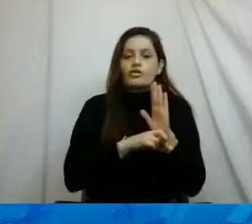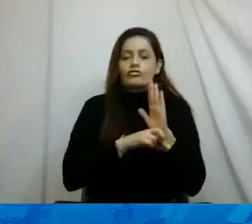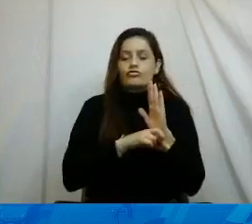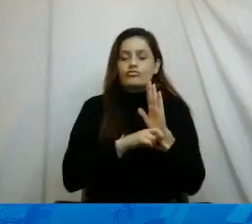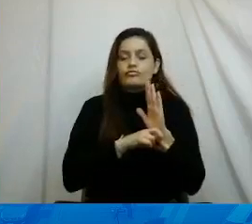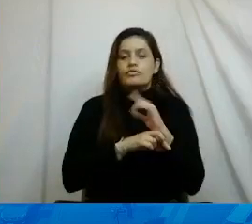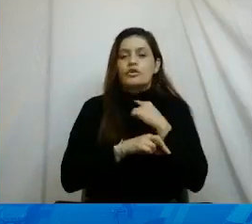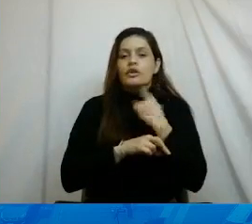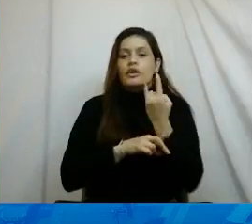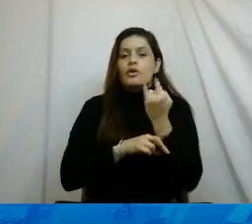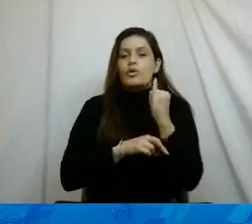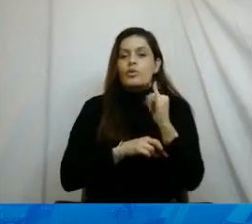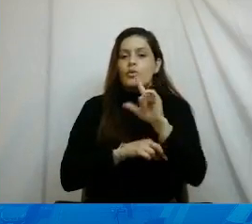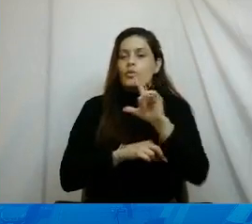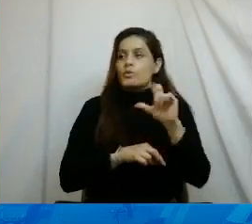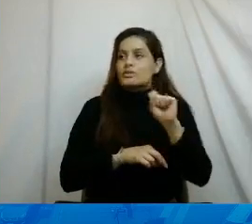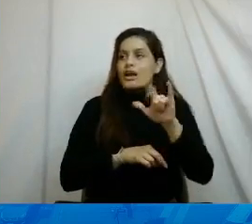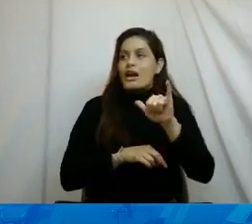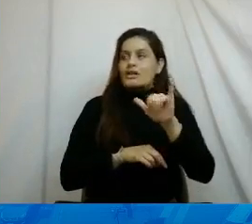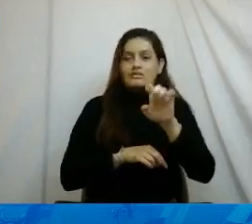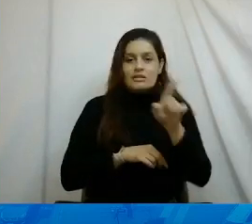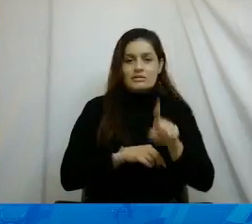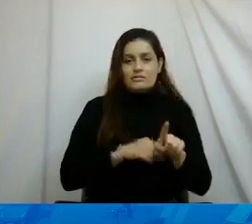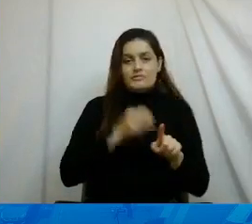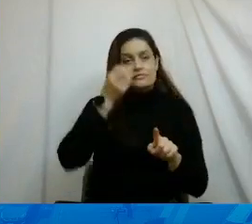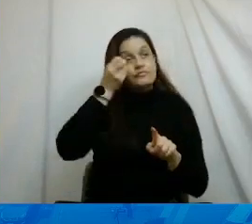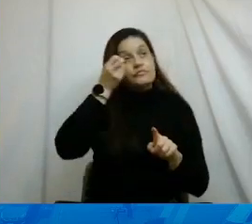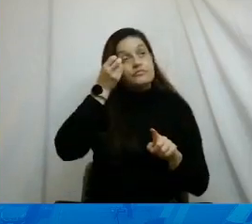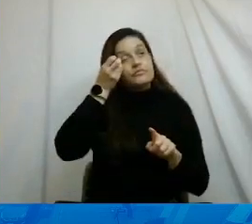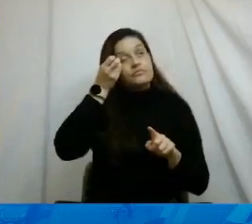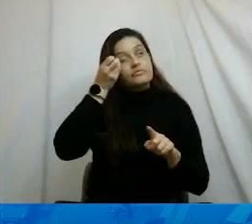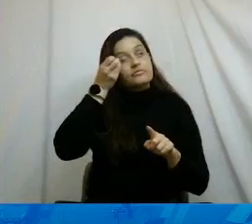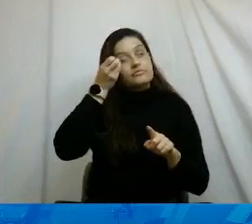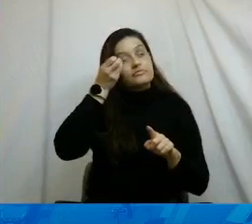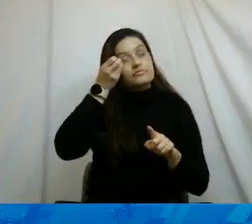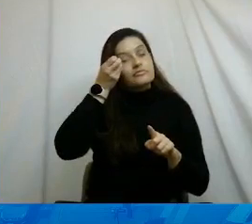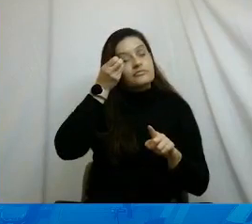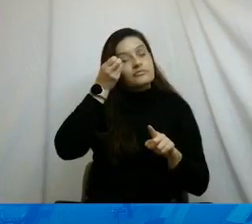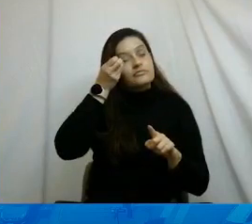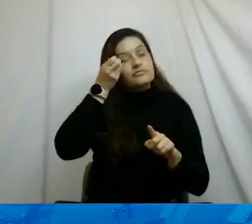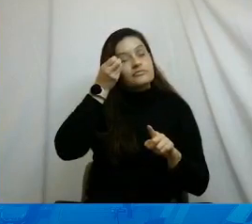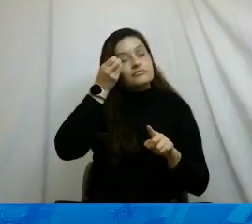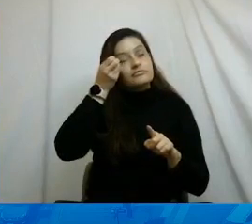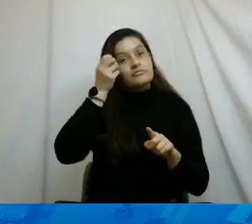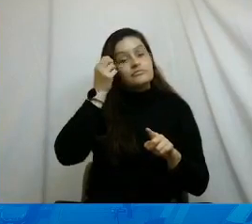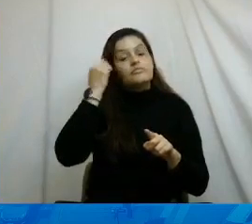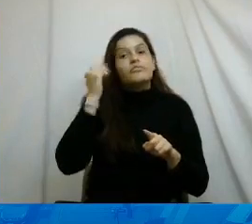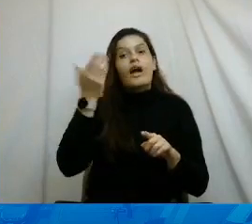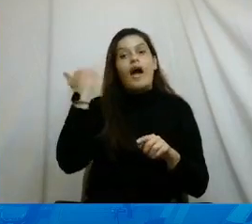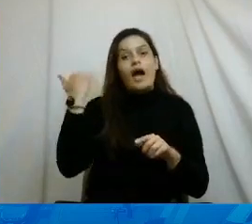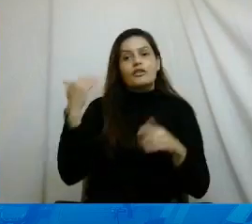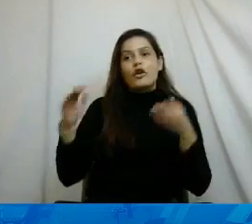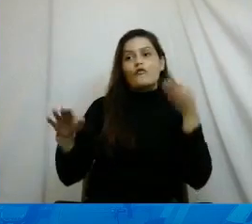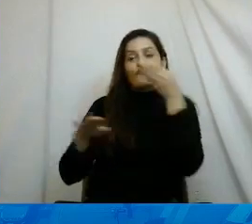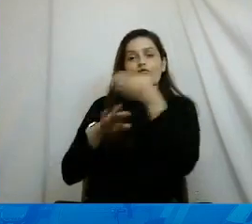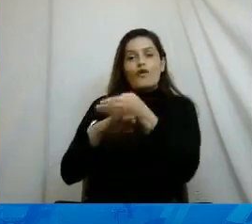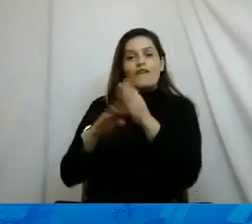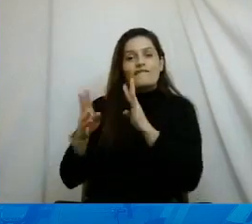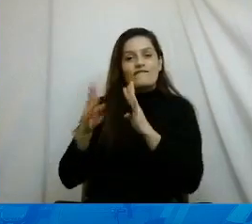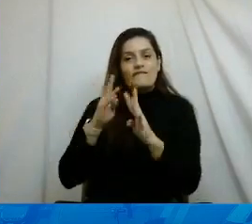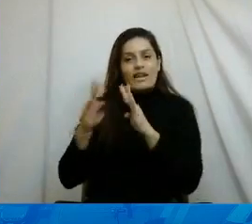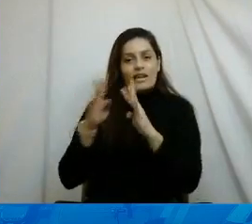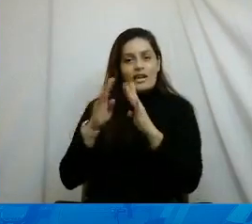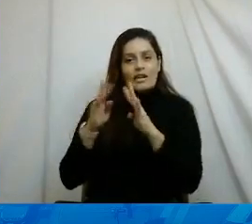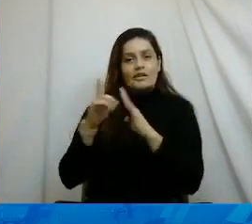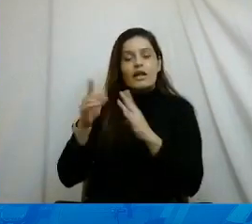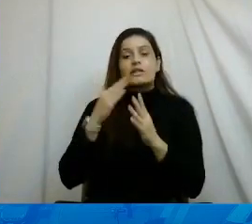Los Quillayes. El otro día, cuando estuvimos en la Feria Libre haciendo una fiscalización también, acompañando a la alcaldesa, a la